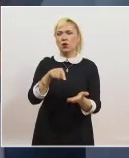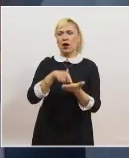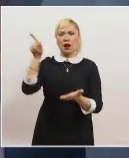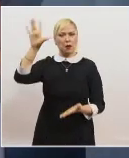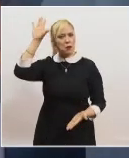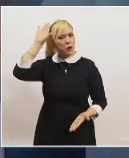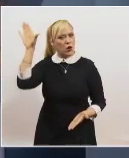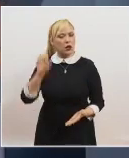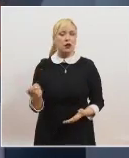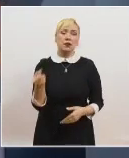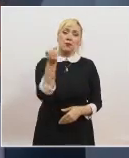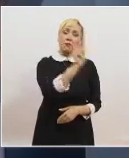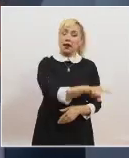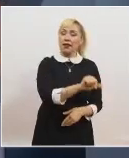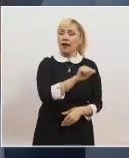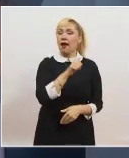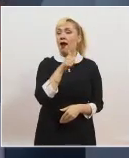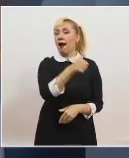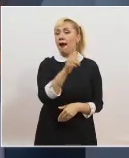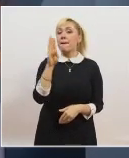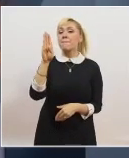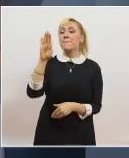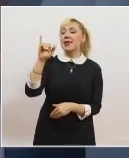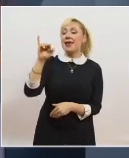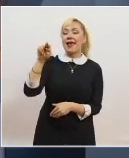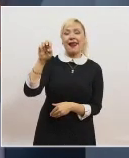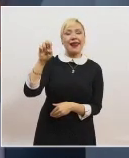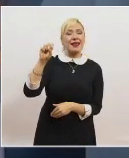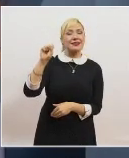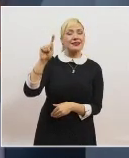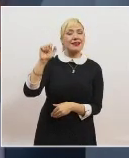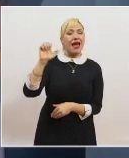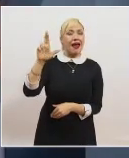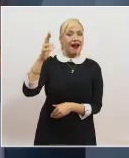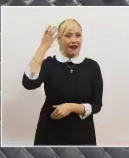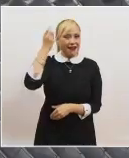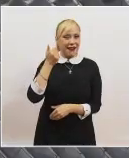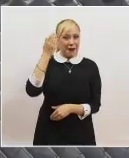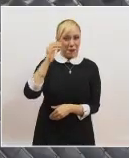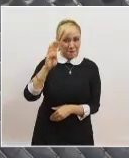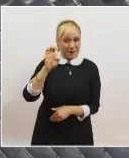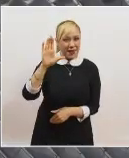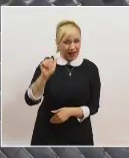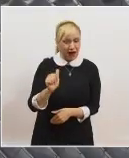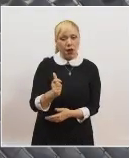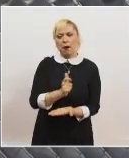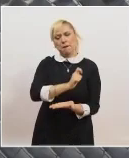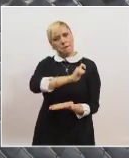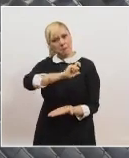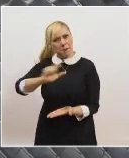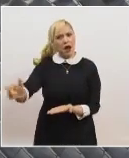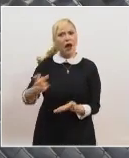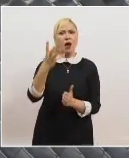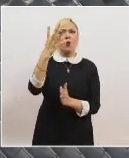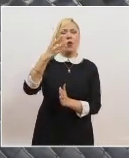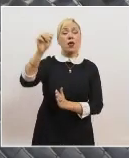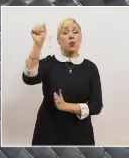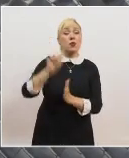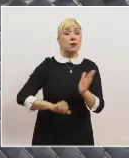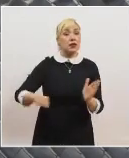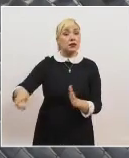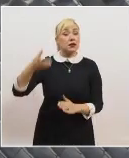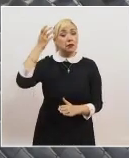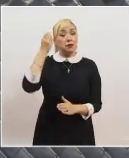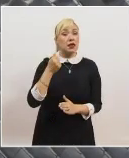Morelos, ordenó a la Secretaría del Bienestar, a través de la instancia correspondiente, le pague los 4 meses que le debe de su